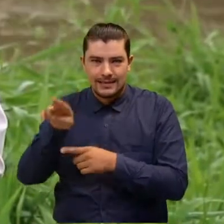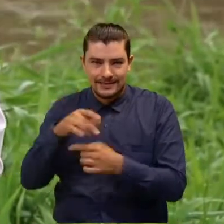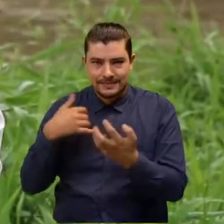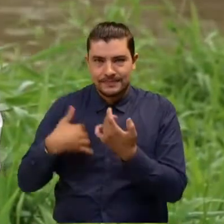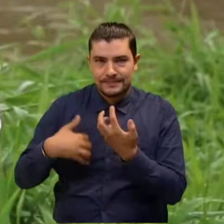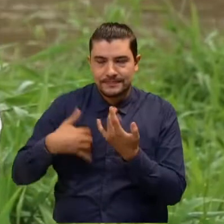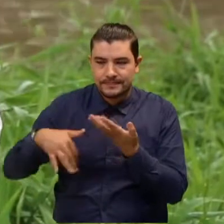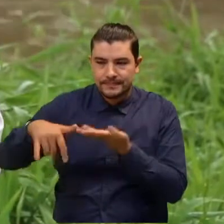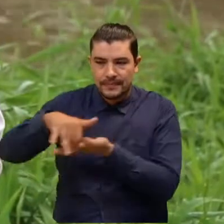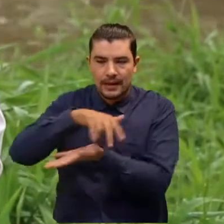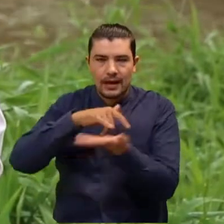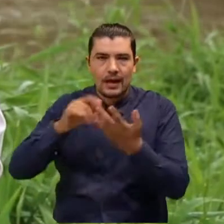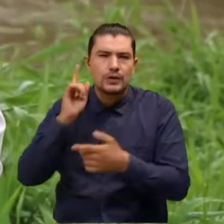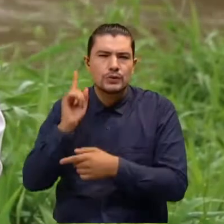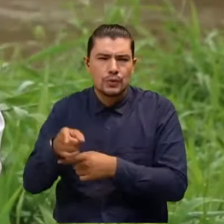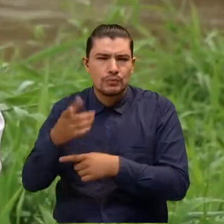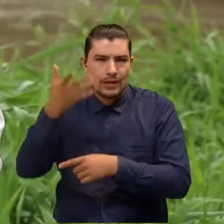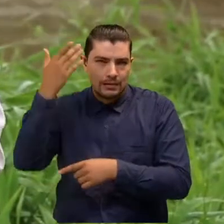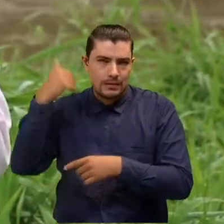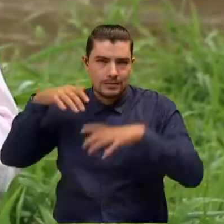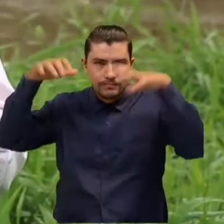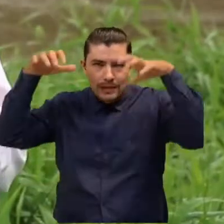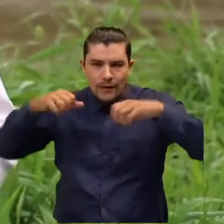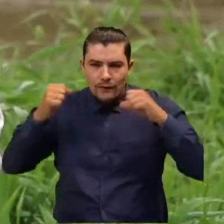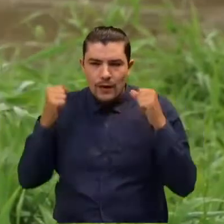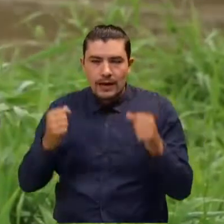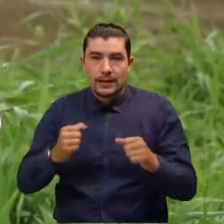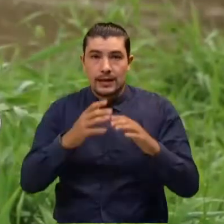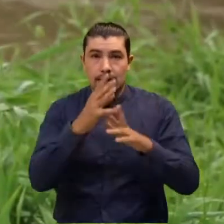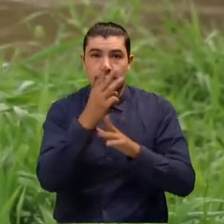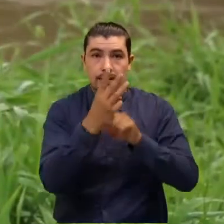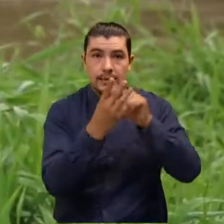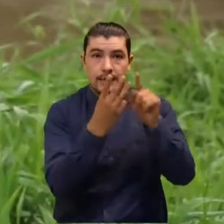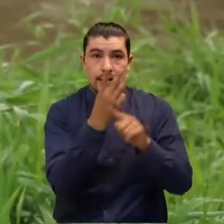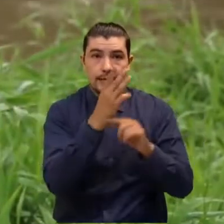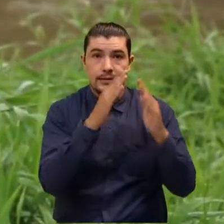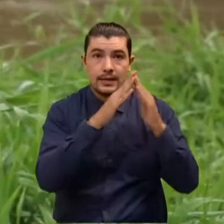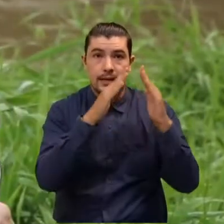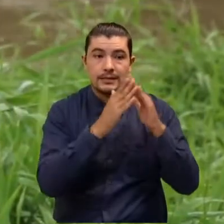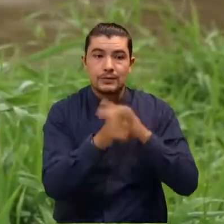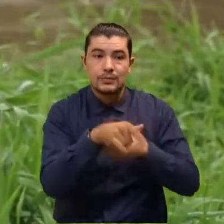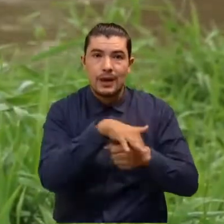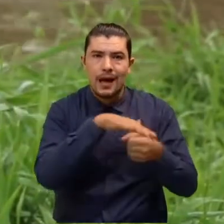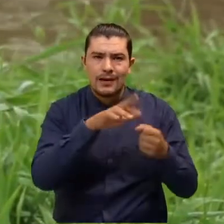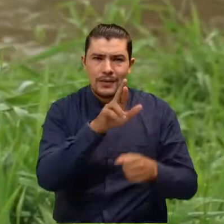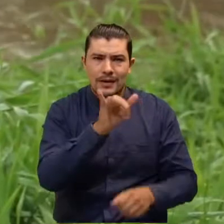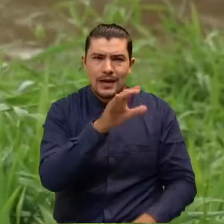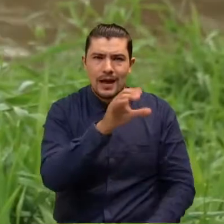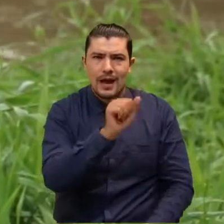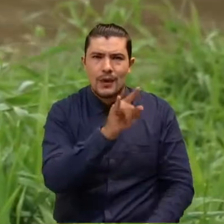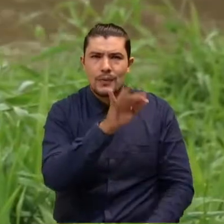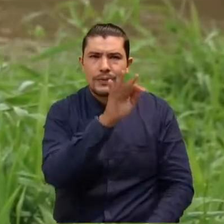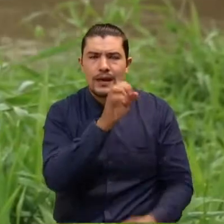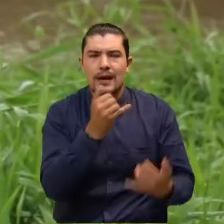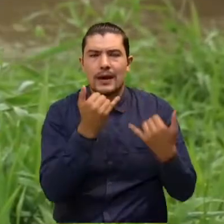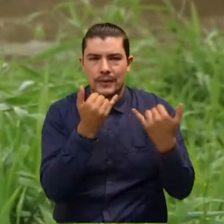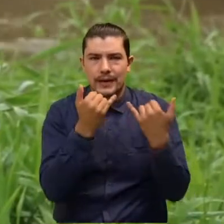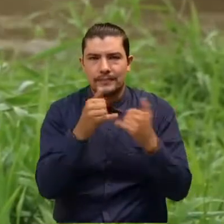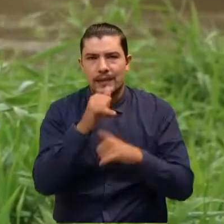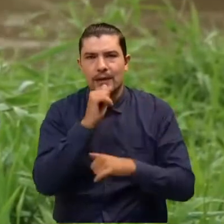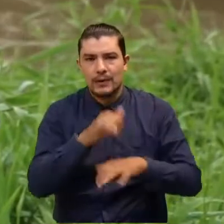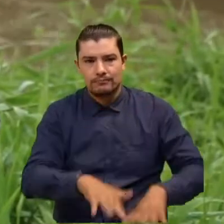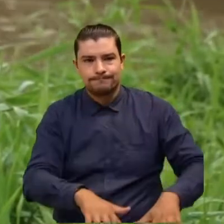lluvias que se han presentado en los últimos días tres viviendas más del barrio ricaurte de esta misma localidad resultaron